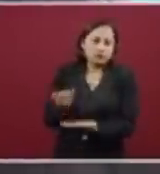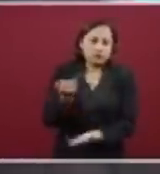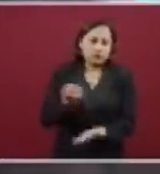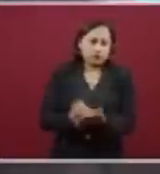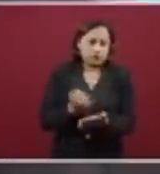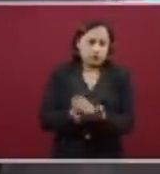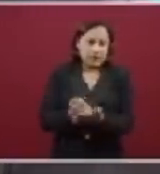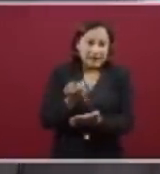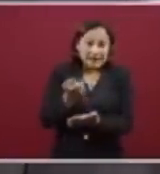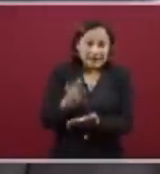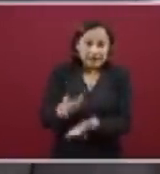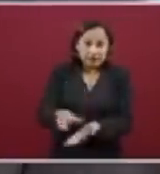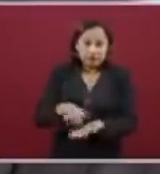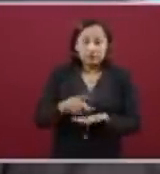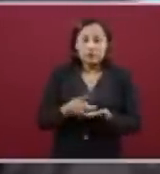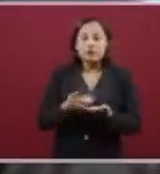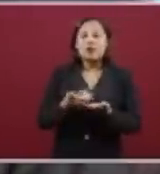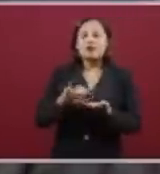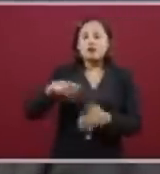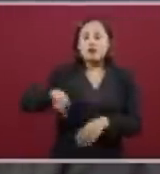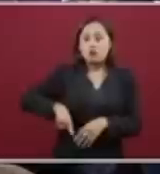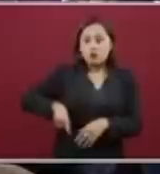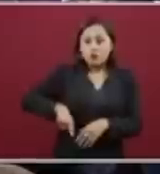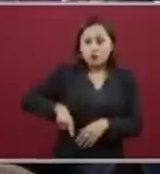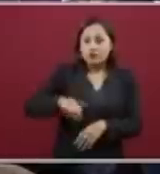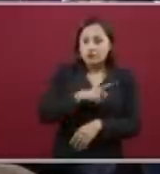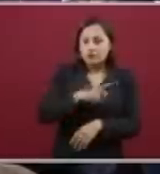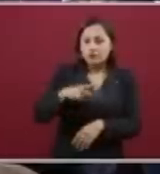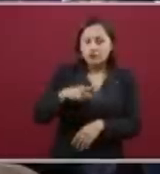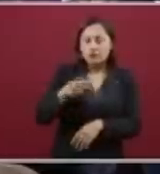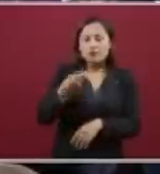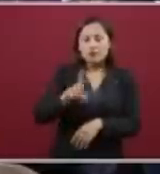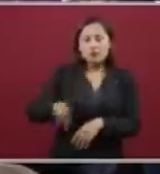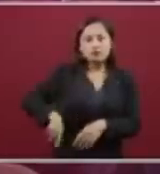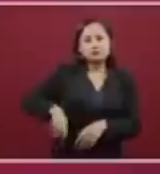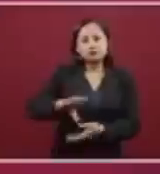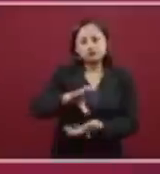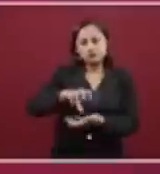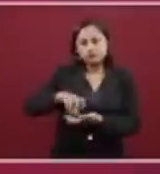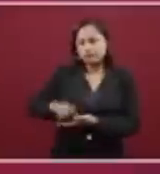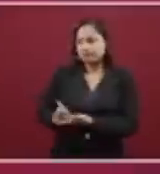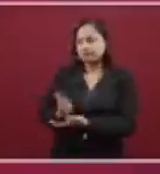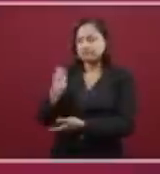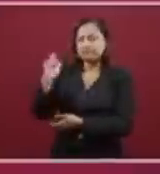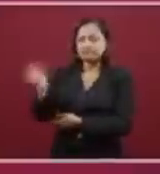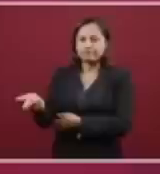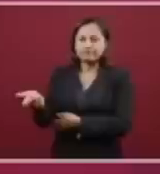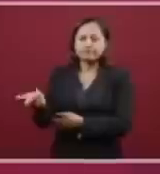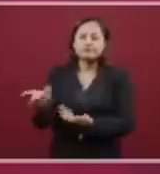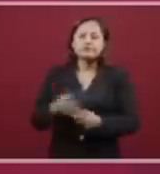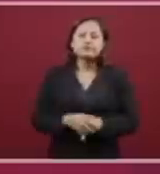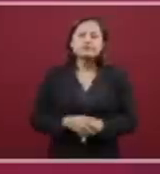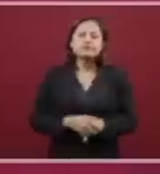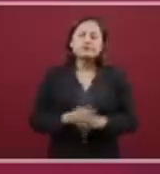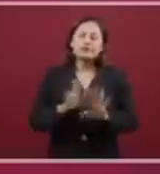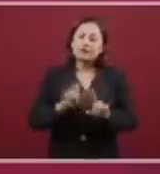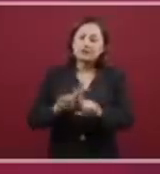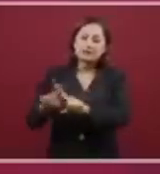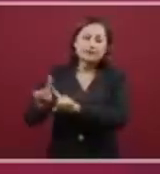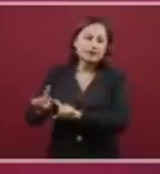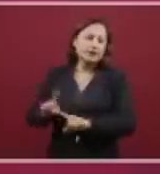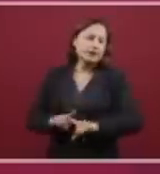gobierno y que en estos mecanismos que utilizan una luz que me refería de fideicomisos privados de la